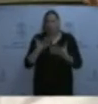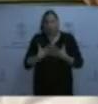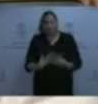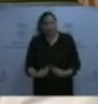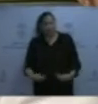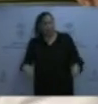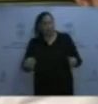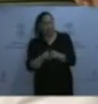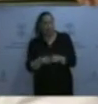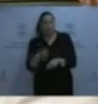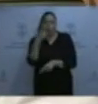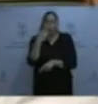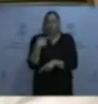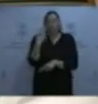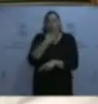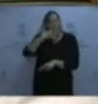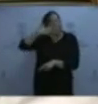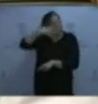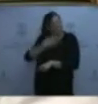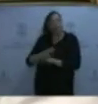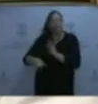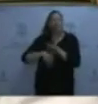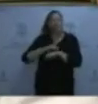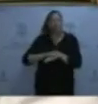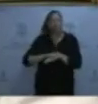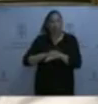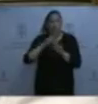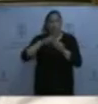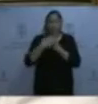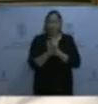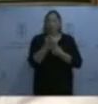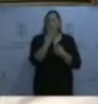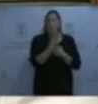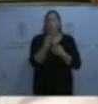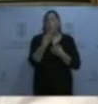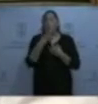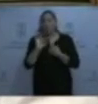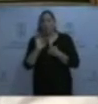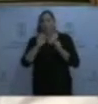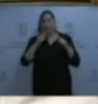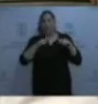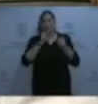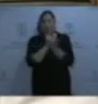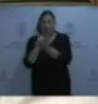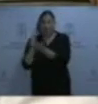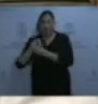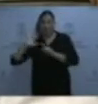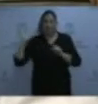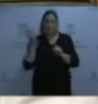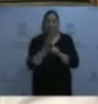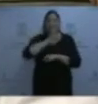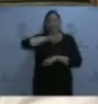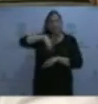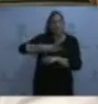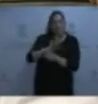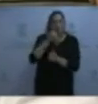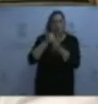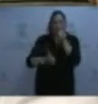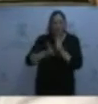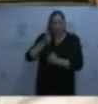promesas que ha cumplido. La situación actual es que tenemos 420 aulas afectadas y una previsión de duración de hasta 3 horas de examen, como